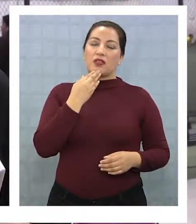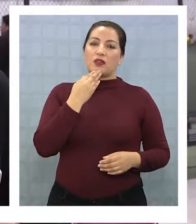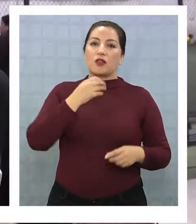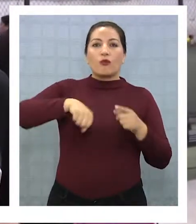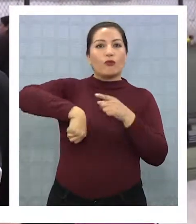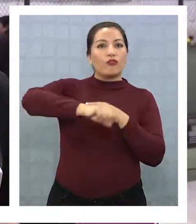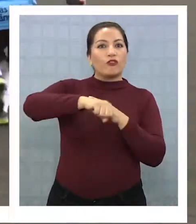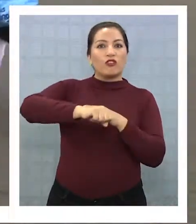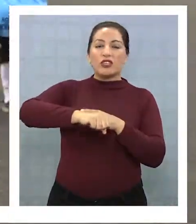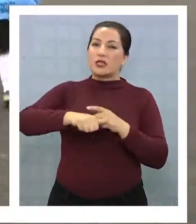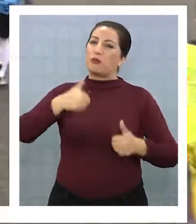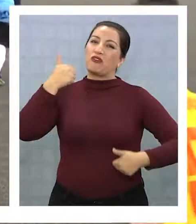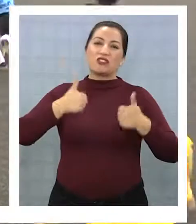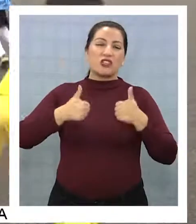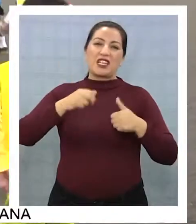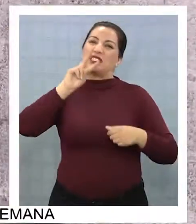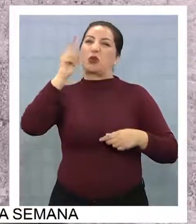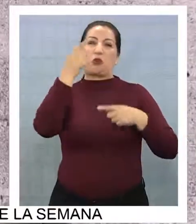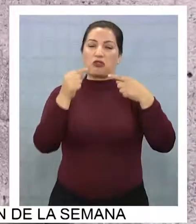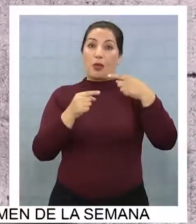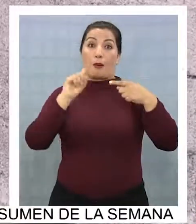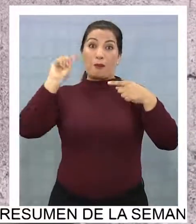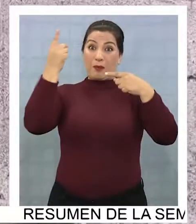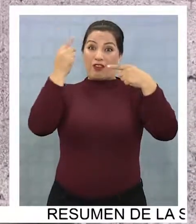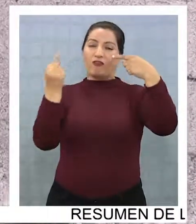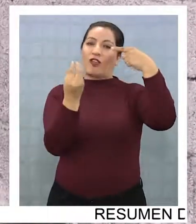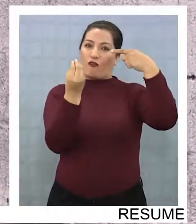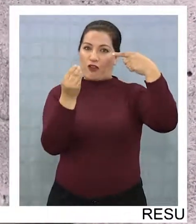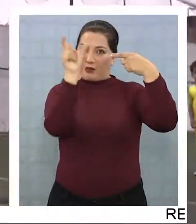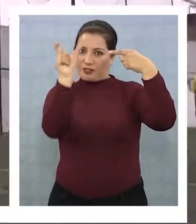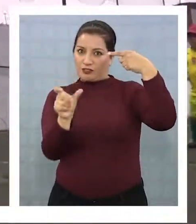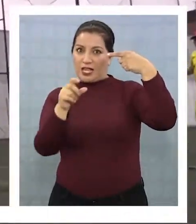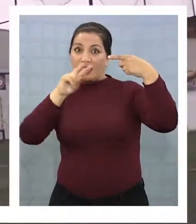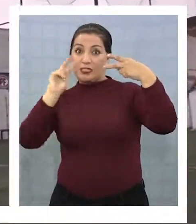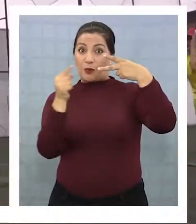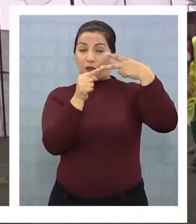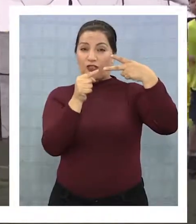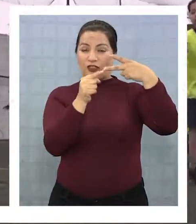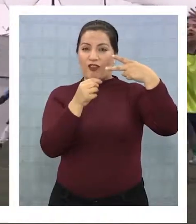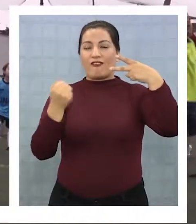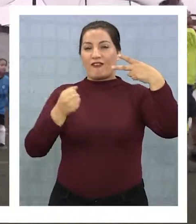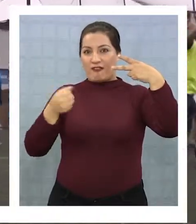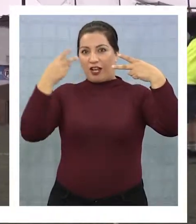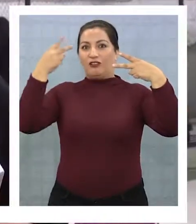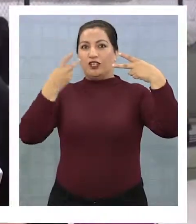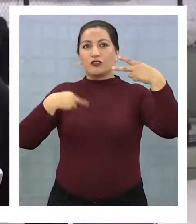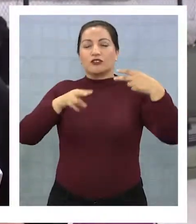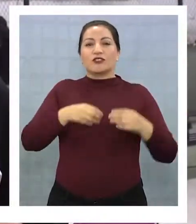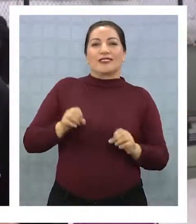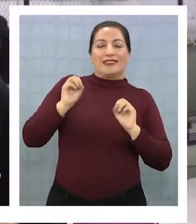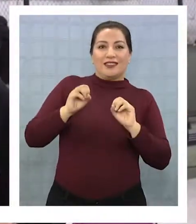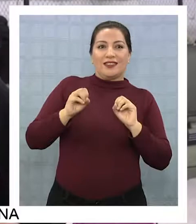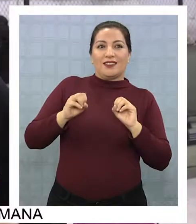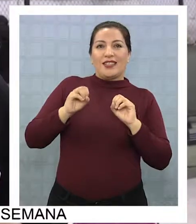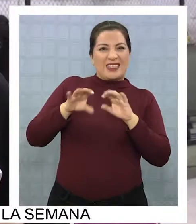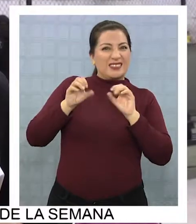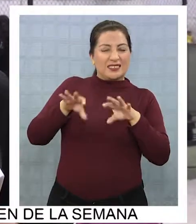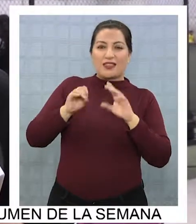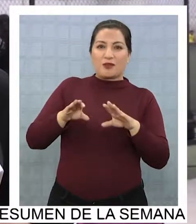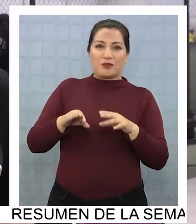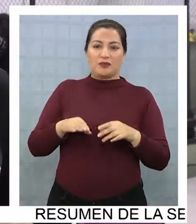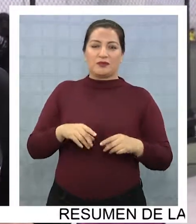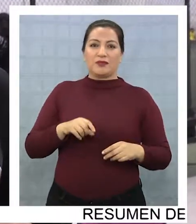segundo plano, que sean futbolistas profesionales. Primero buscamos que sean buenas personas y de ahí involucrándole valores y que vayan